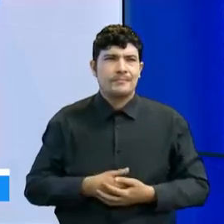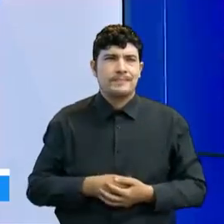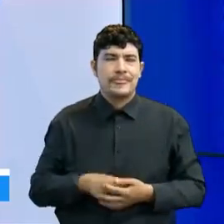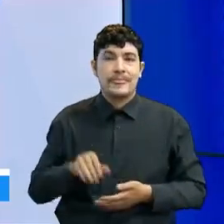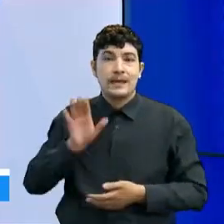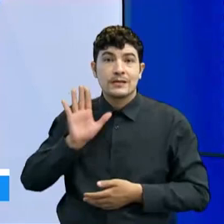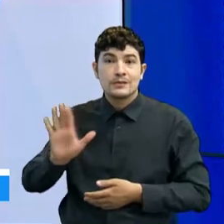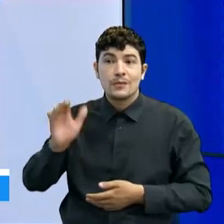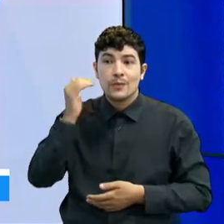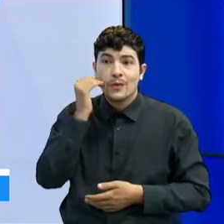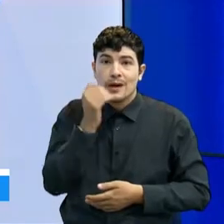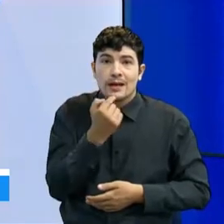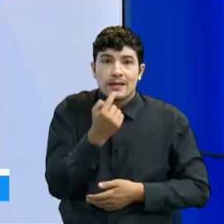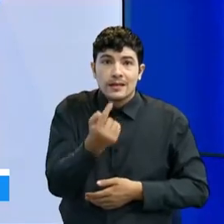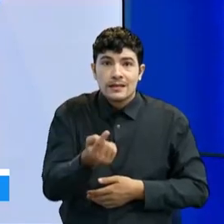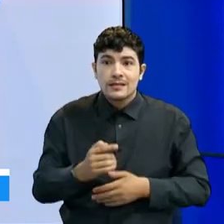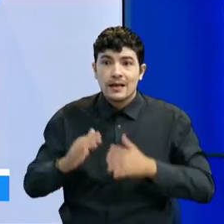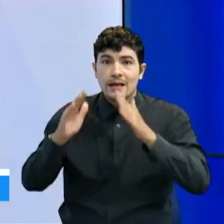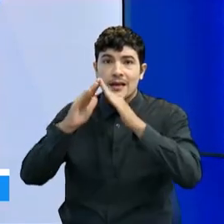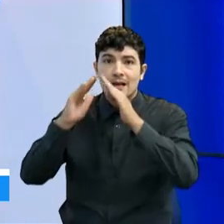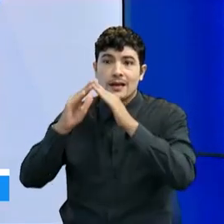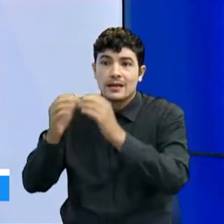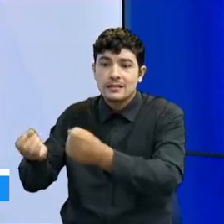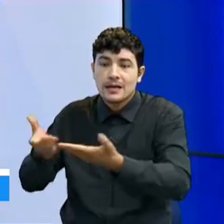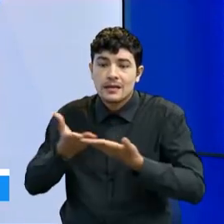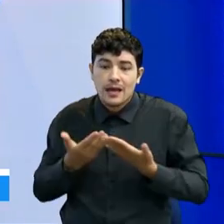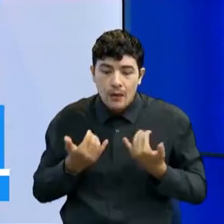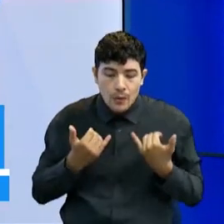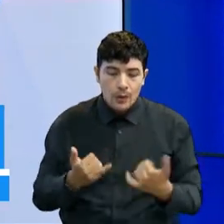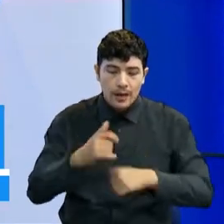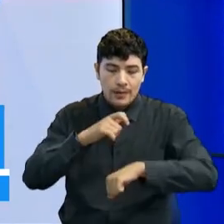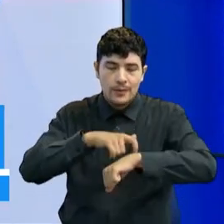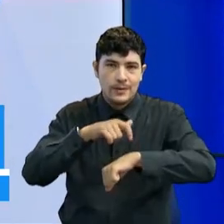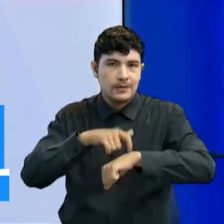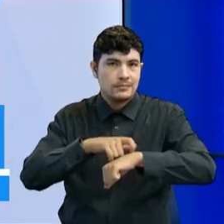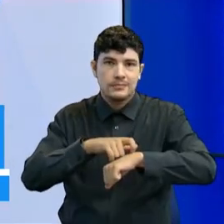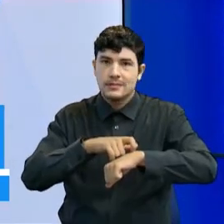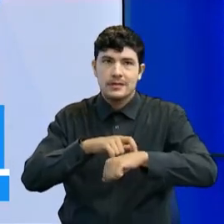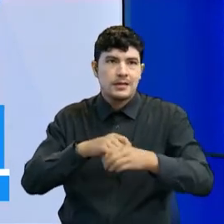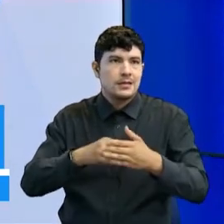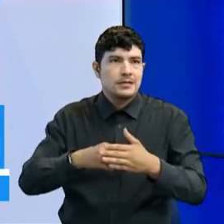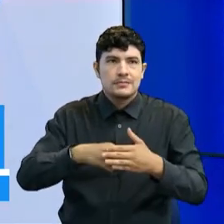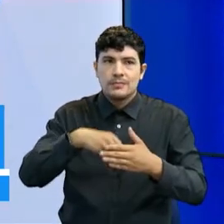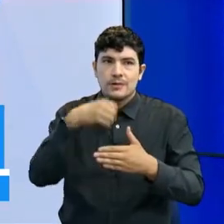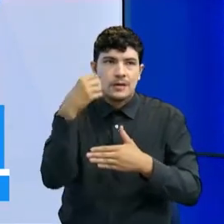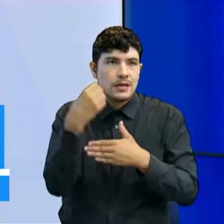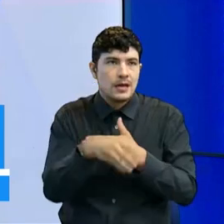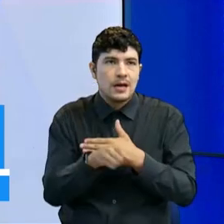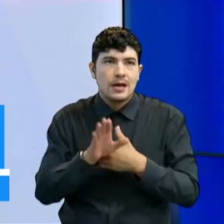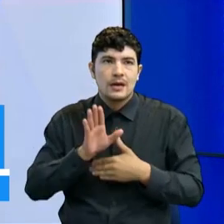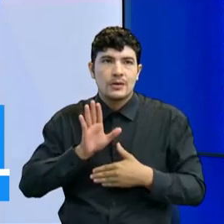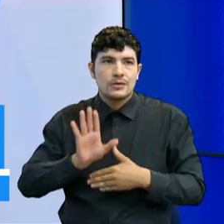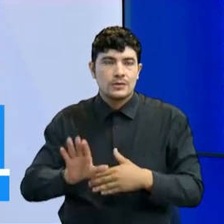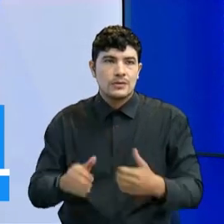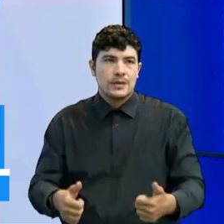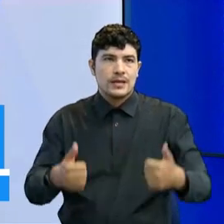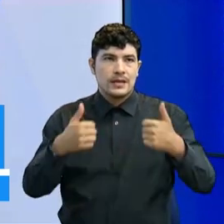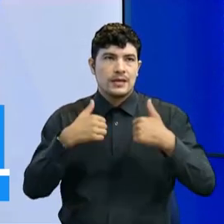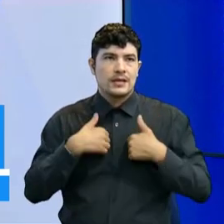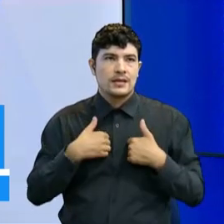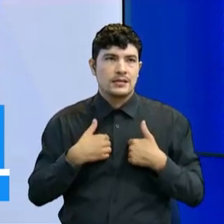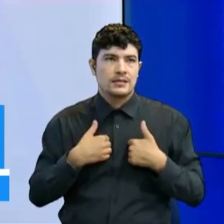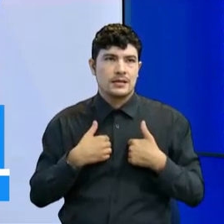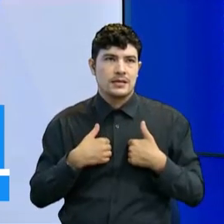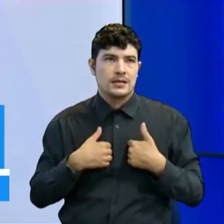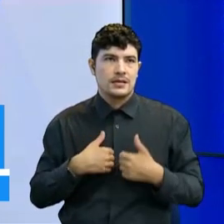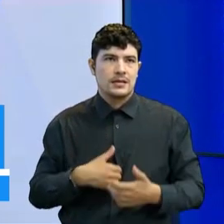Ella asegura que el apartamento que le están entregando en este momento es más costoso del cual ella fue beneficiada, del apartamento